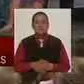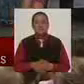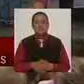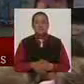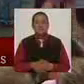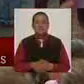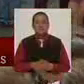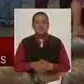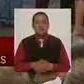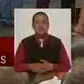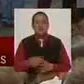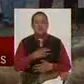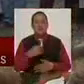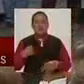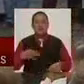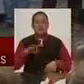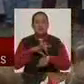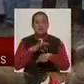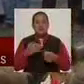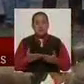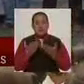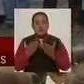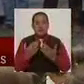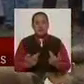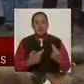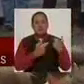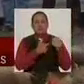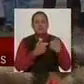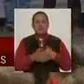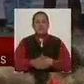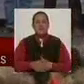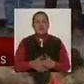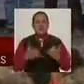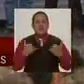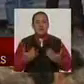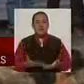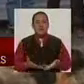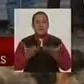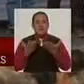La ministra de Salud ha sido la encargada entonces de